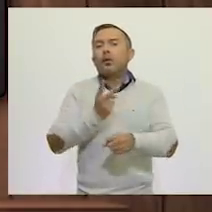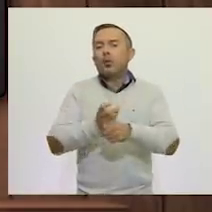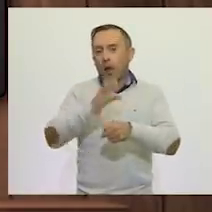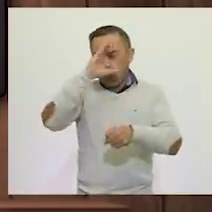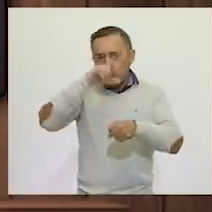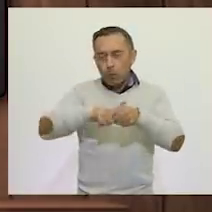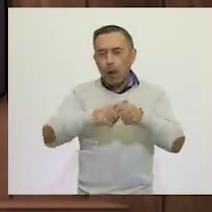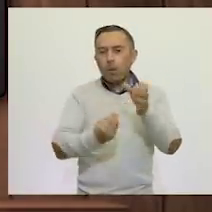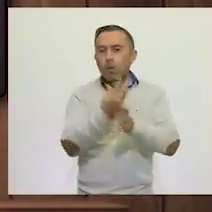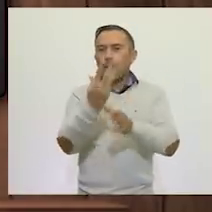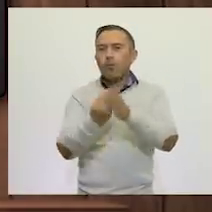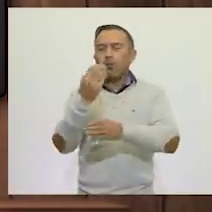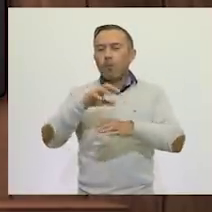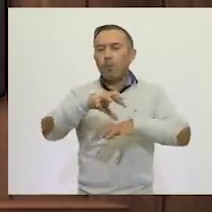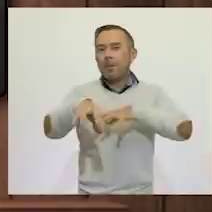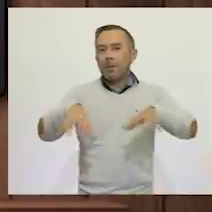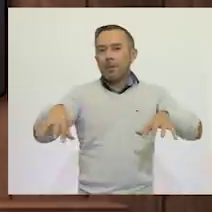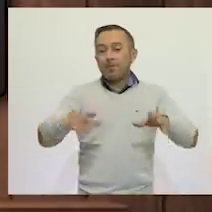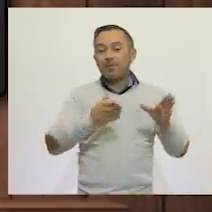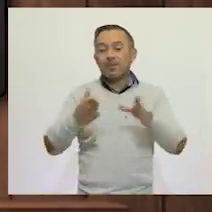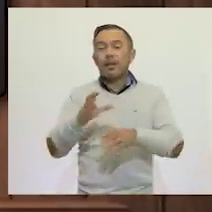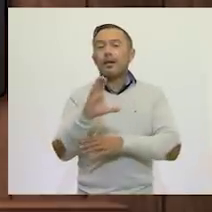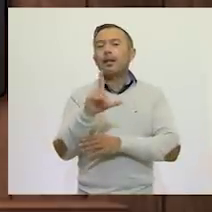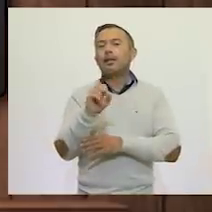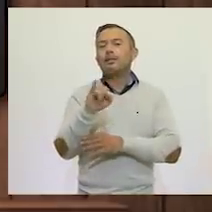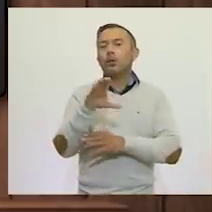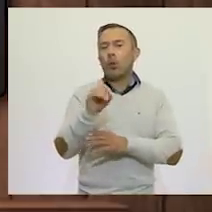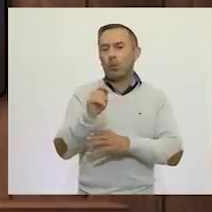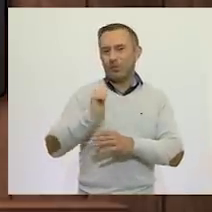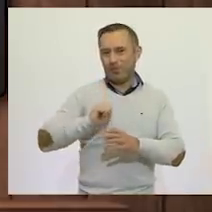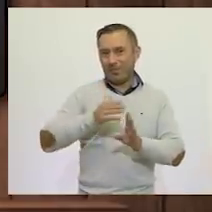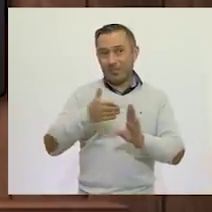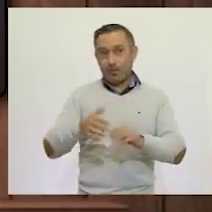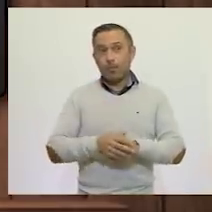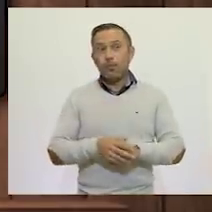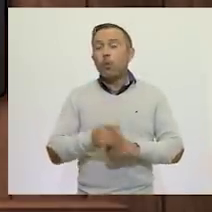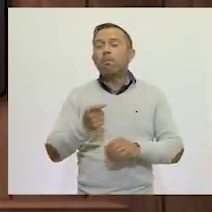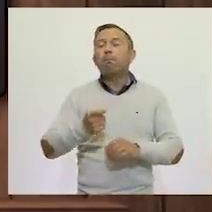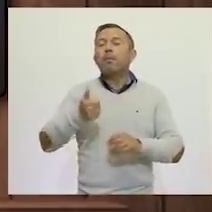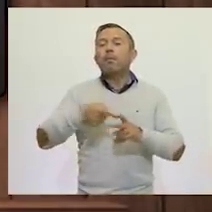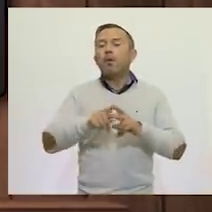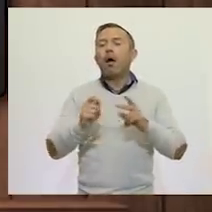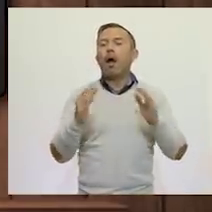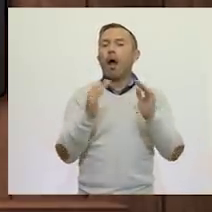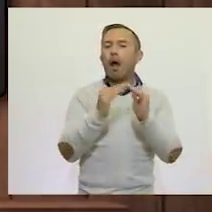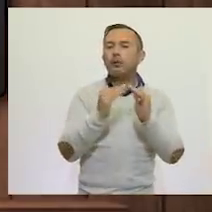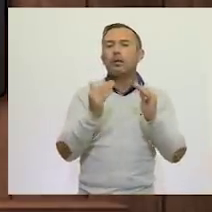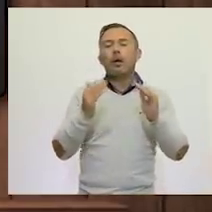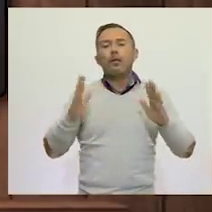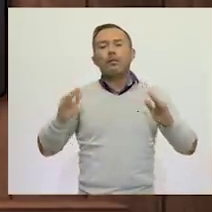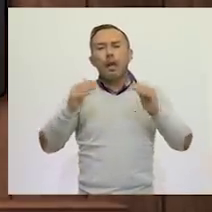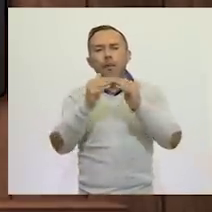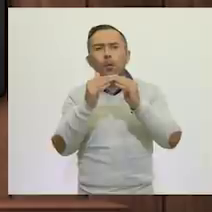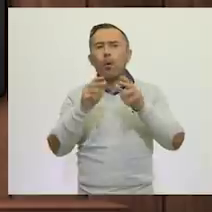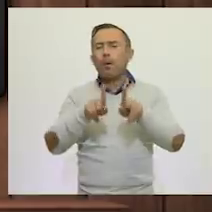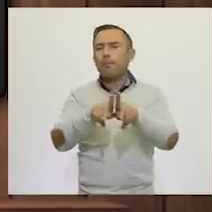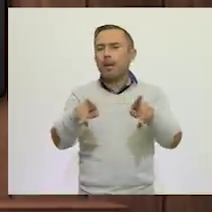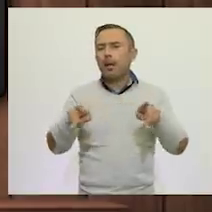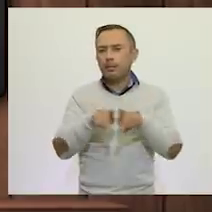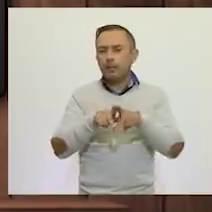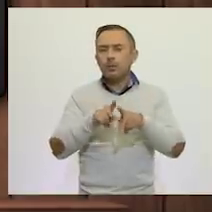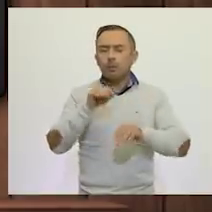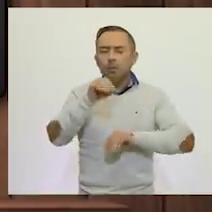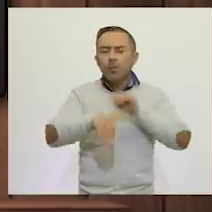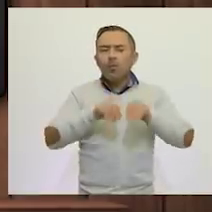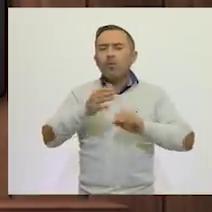el clásico. En sus inicios, existían varios asentamientos con casas, templos, sistemas hidráulicos y plazas, que poco a poco